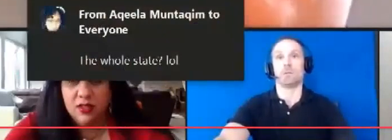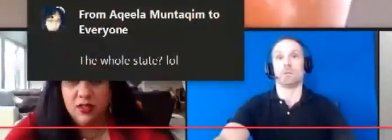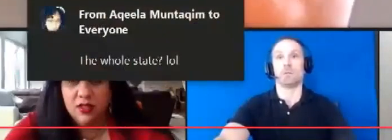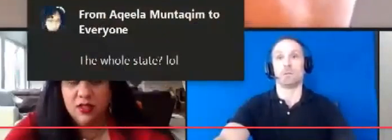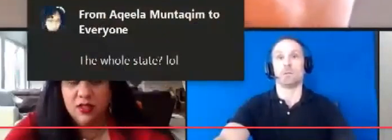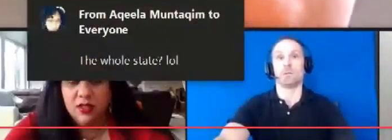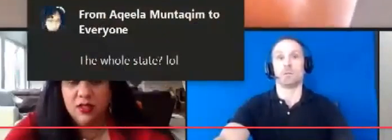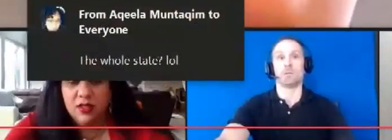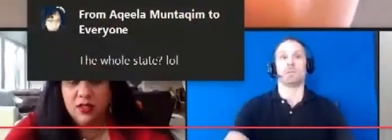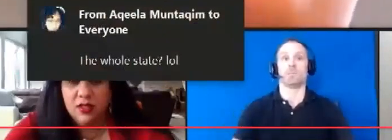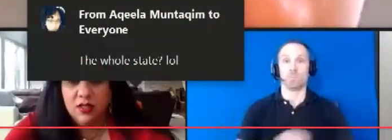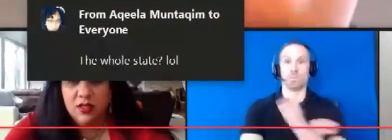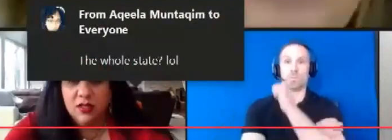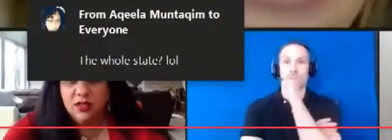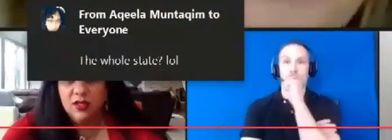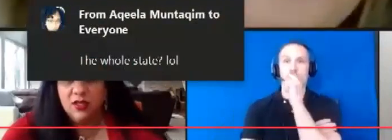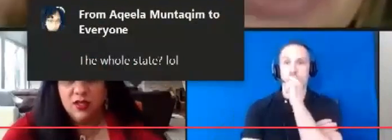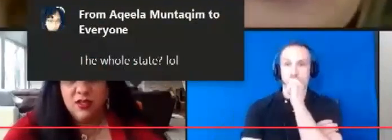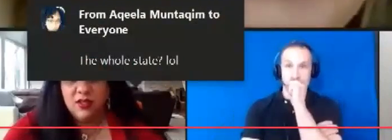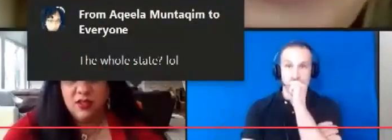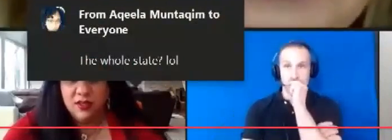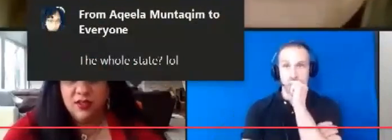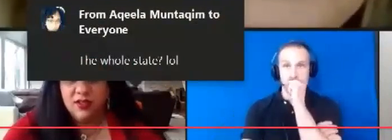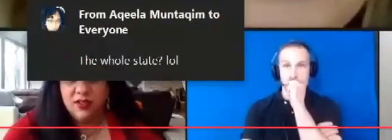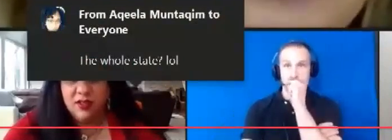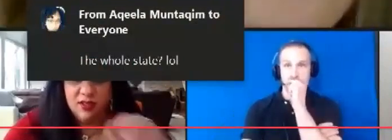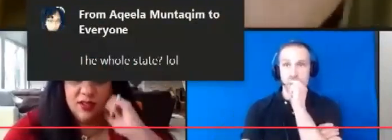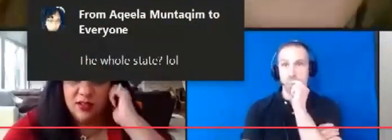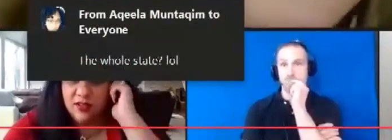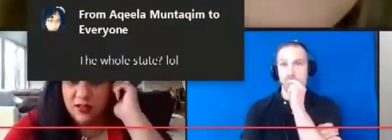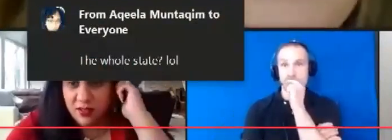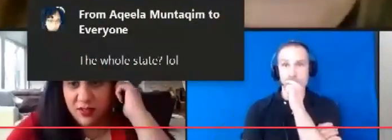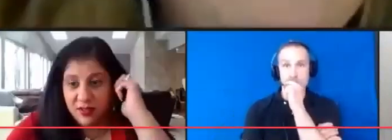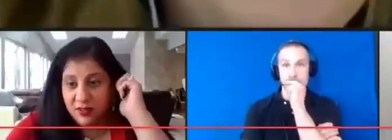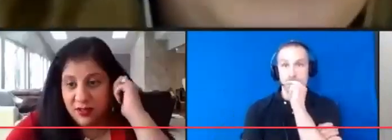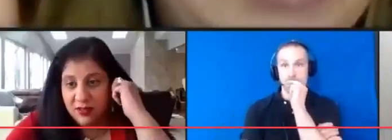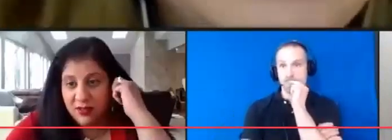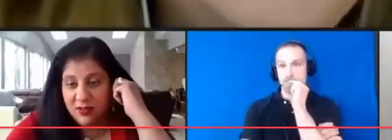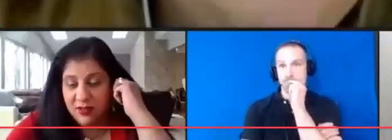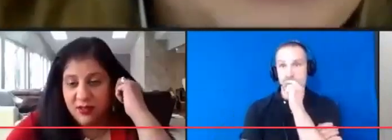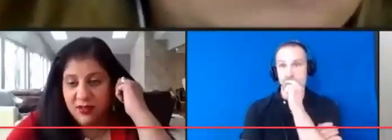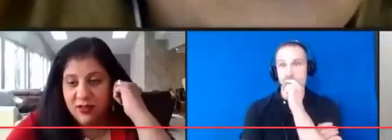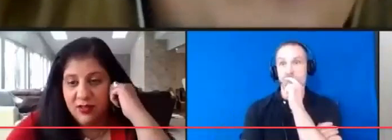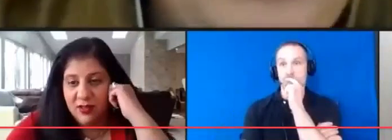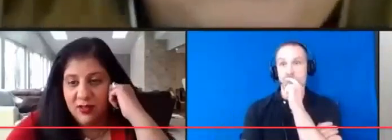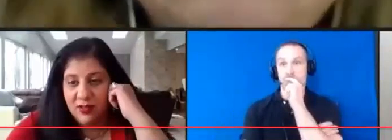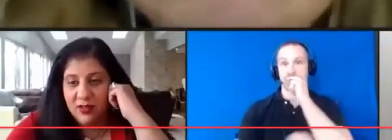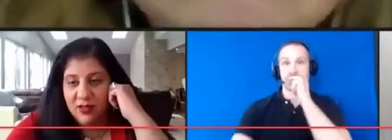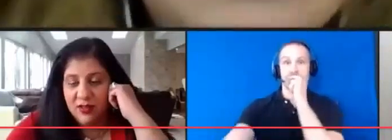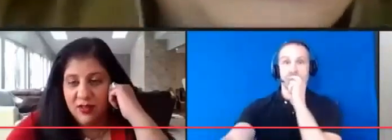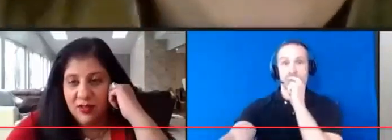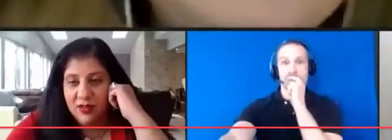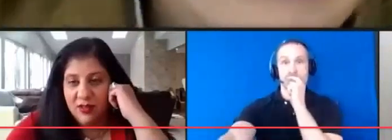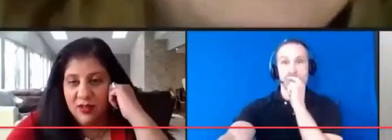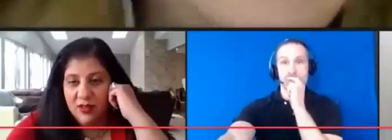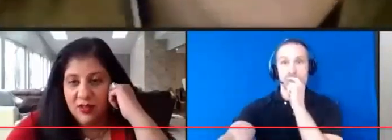increíble pero cuando lo piensas cuando fue la última vez que te dio un resfriado yo